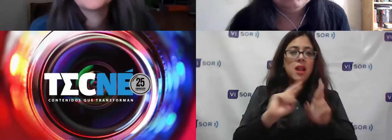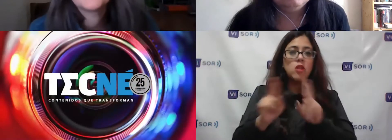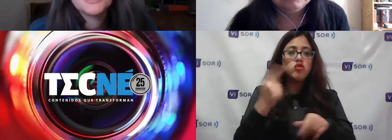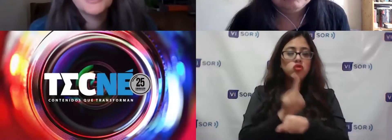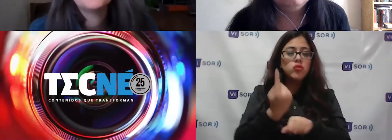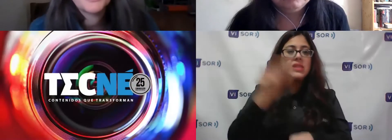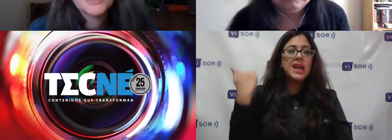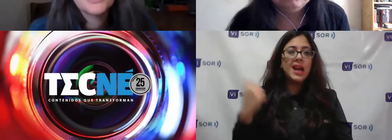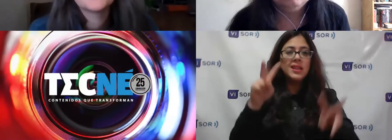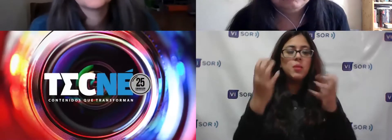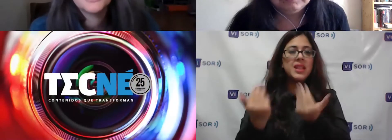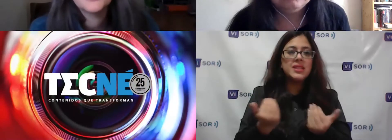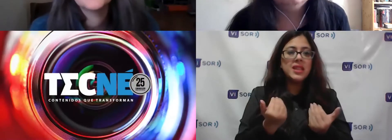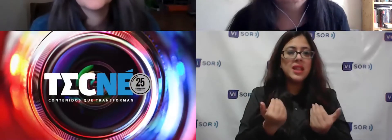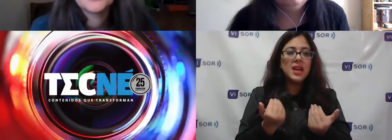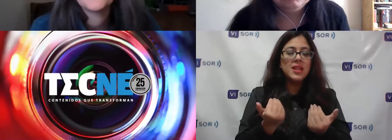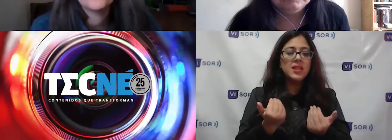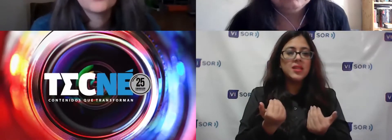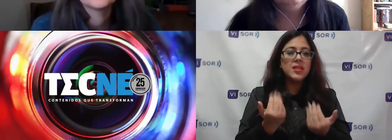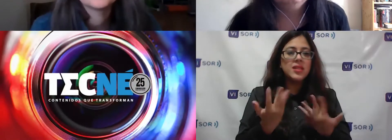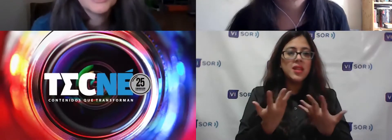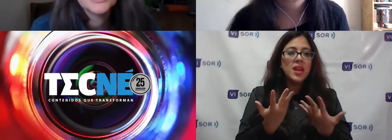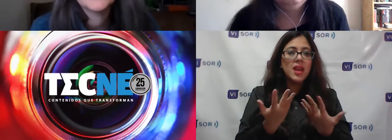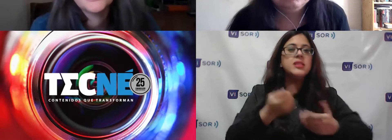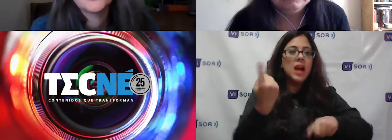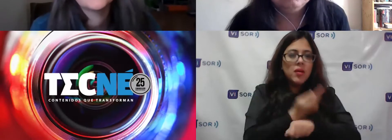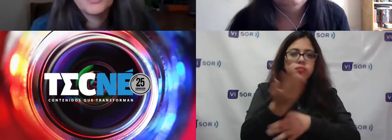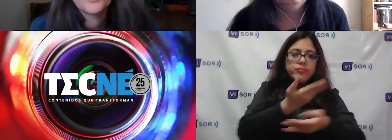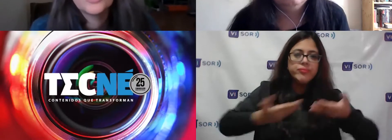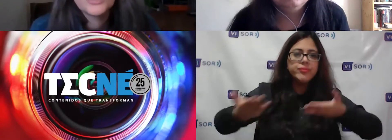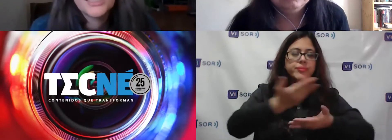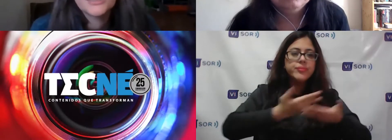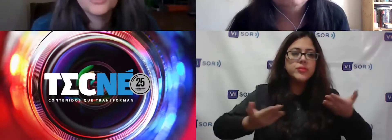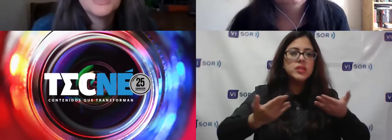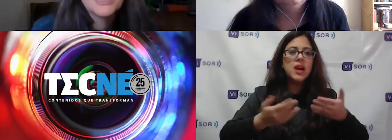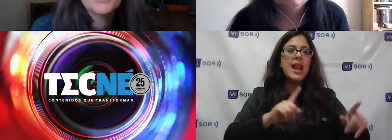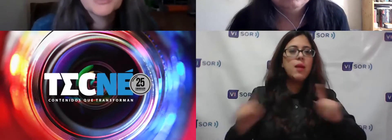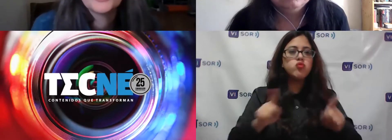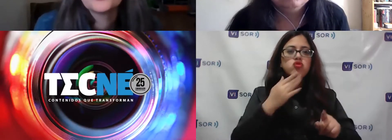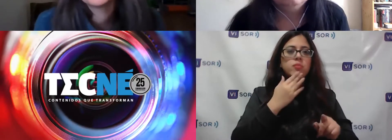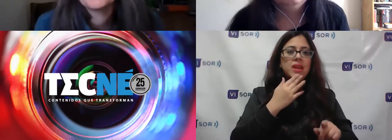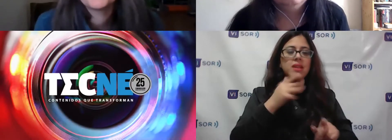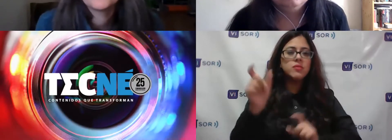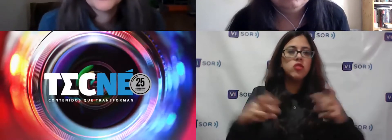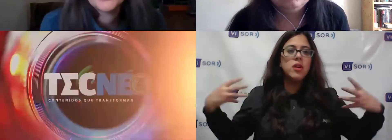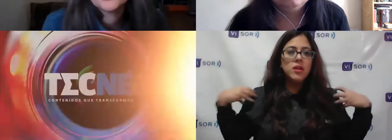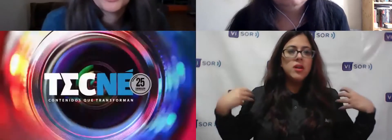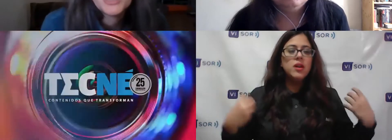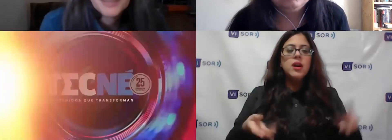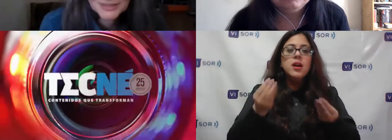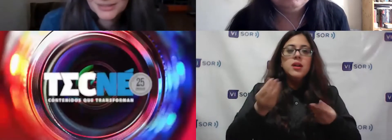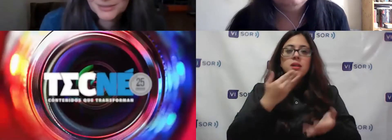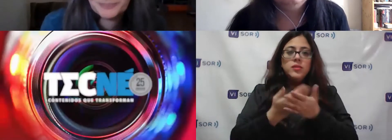la necesidad del pan la necesidad de este diálogo constante entre la producción y la dirección que pasa cuando tú eres productora directora